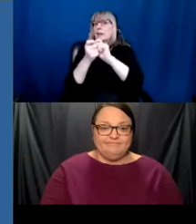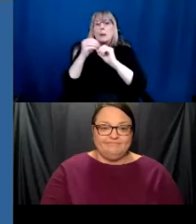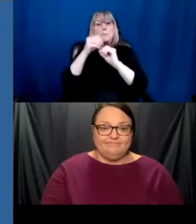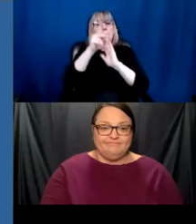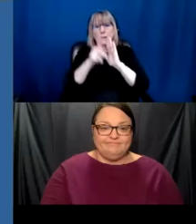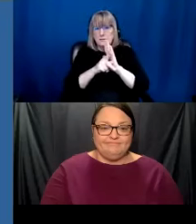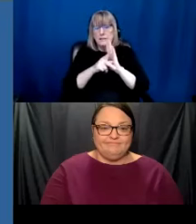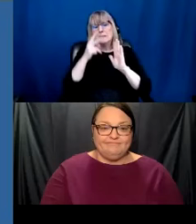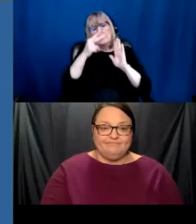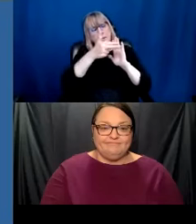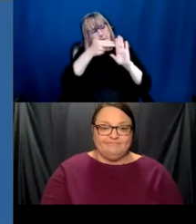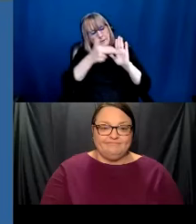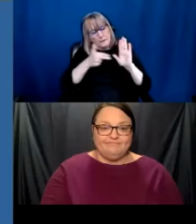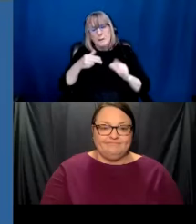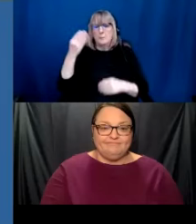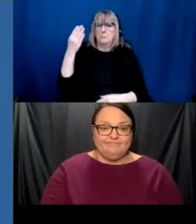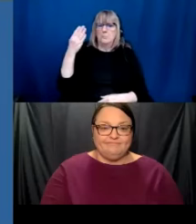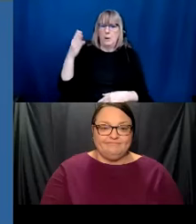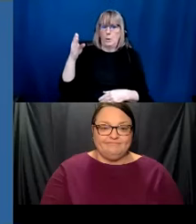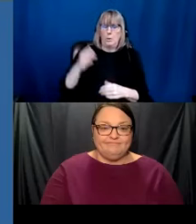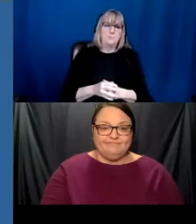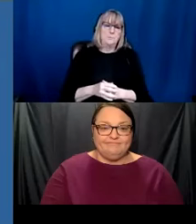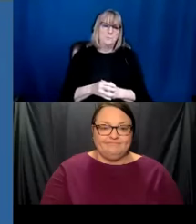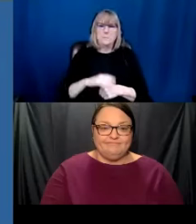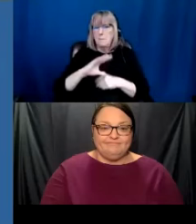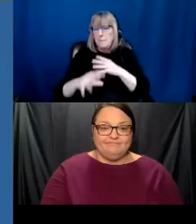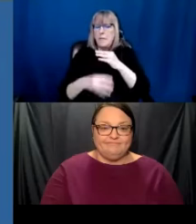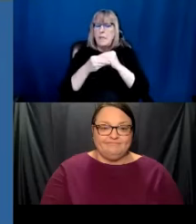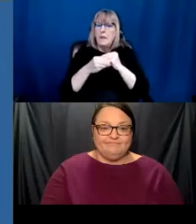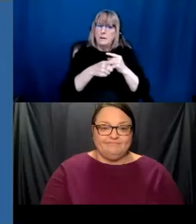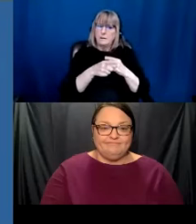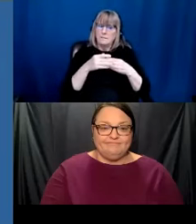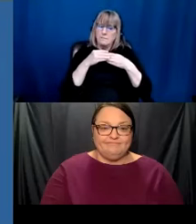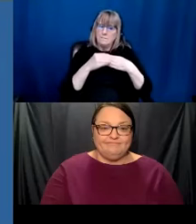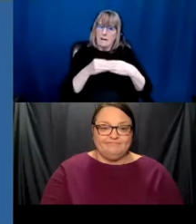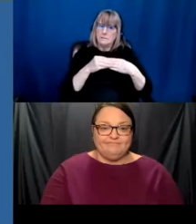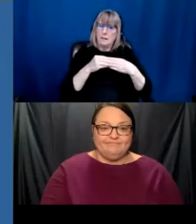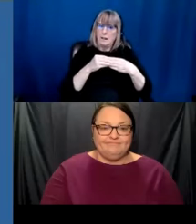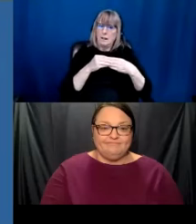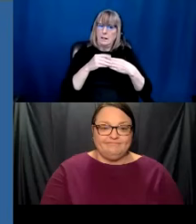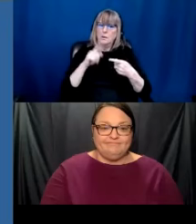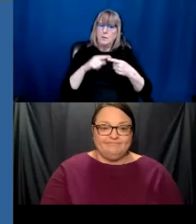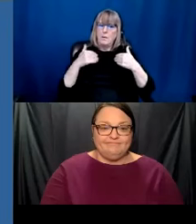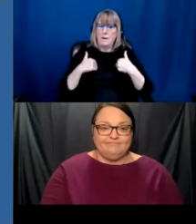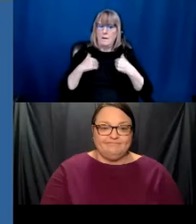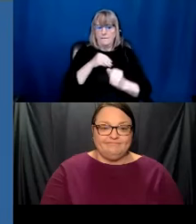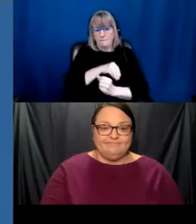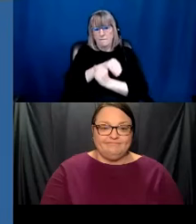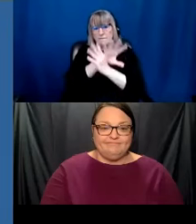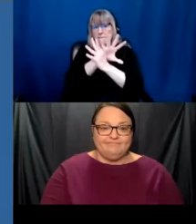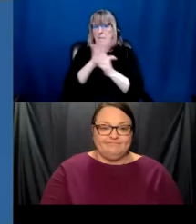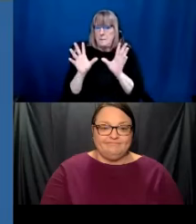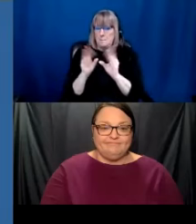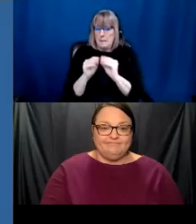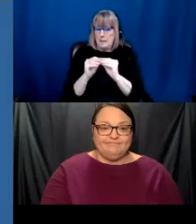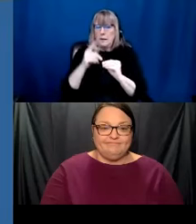blue. Hay dos cambios principales que estamos haciendo en esta actualización. Estos son